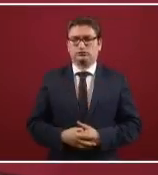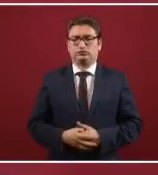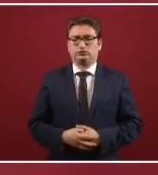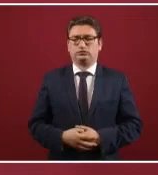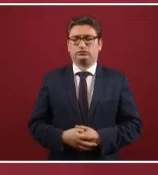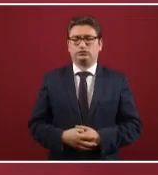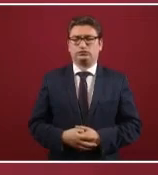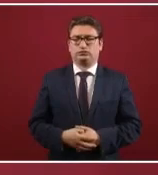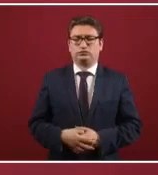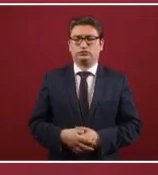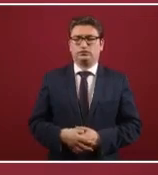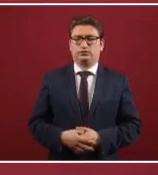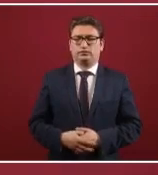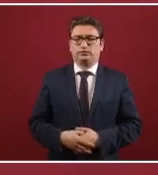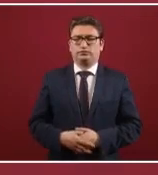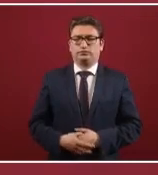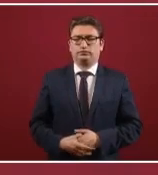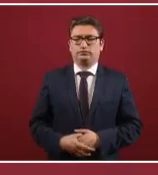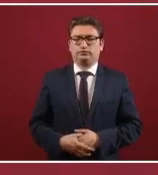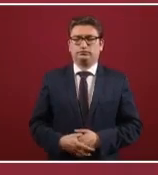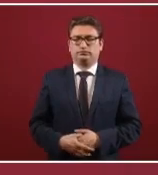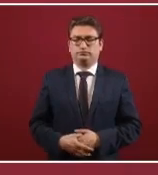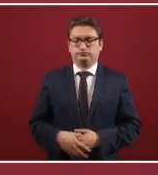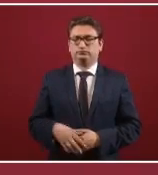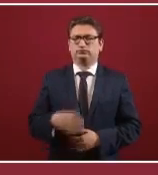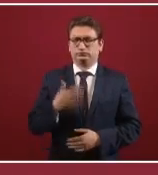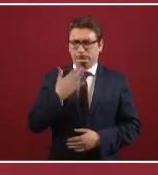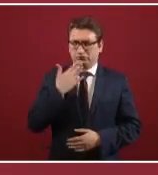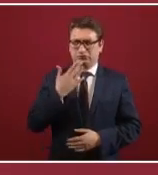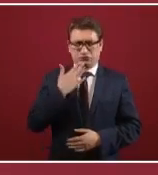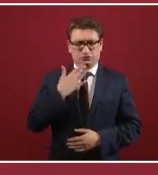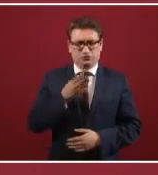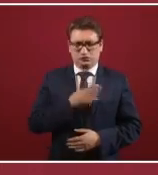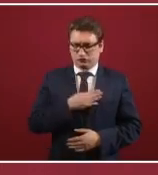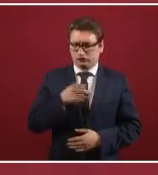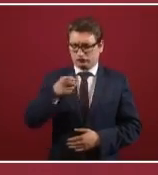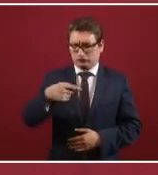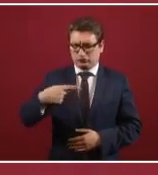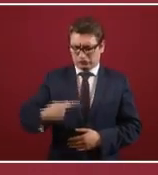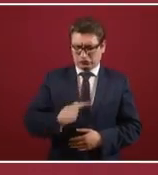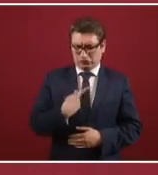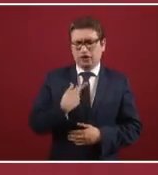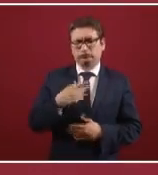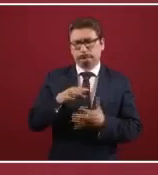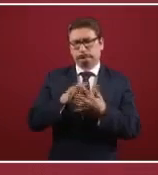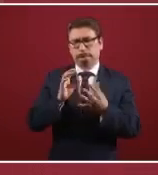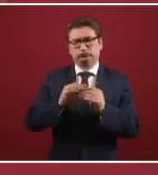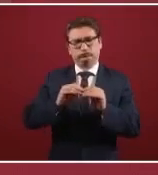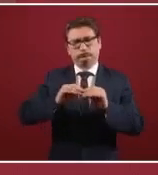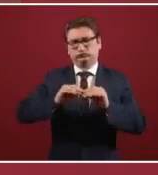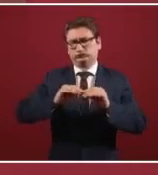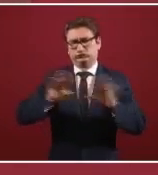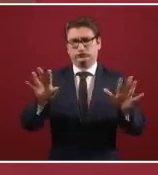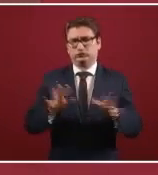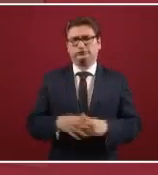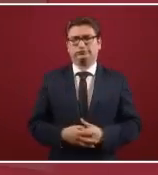es qué bien que lo preguntaste es aclarar sobre este tema